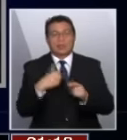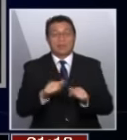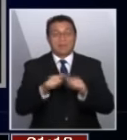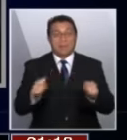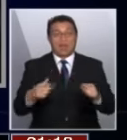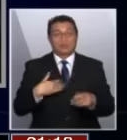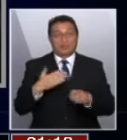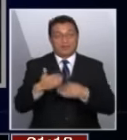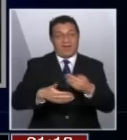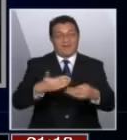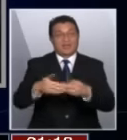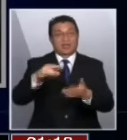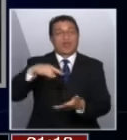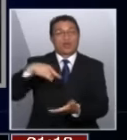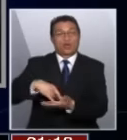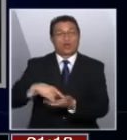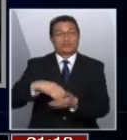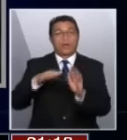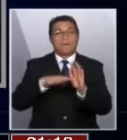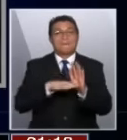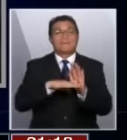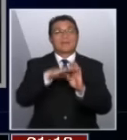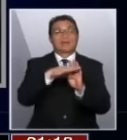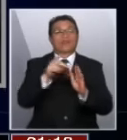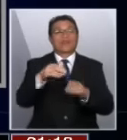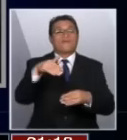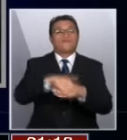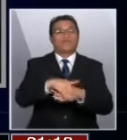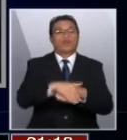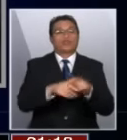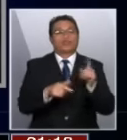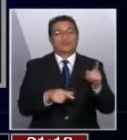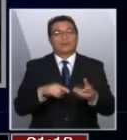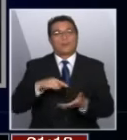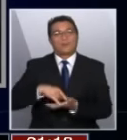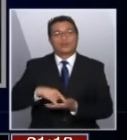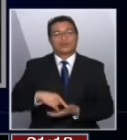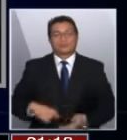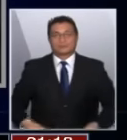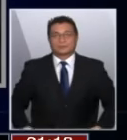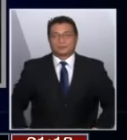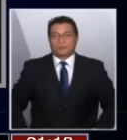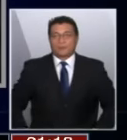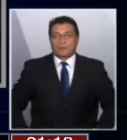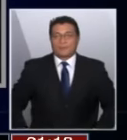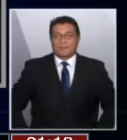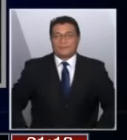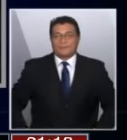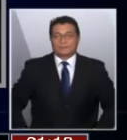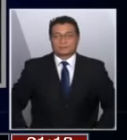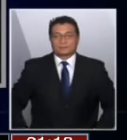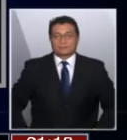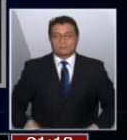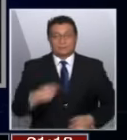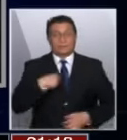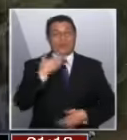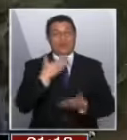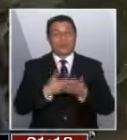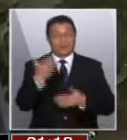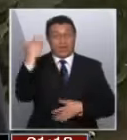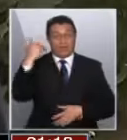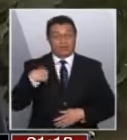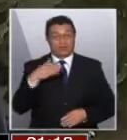avanzar en esas reformas en el congreso con una mayor cantidad de votos posible cuando yo fui candidato a